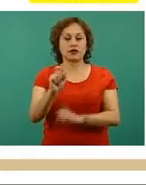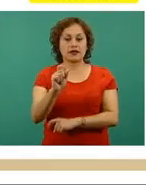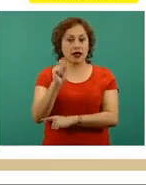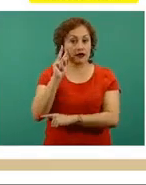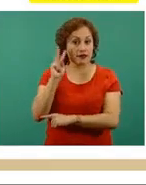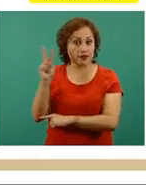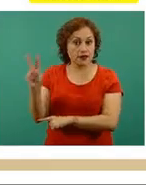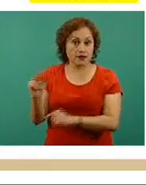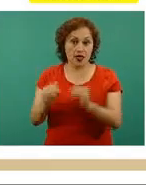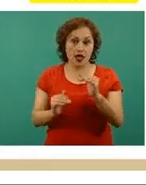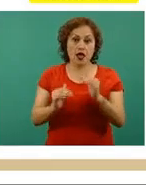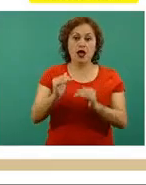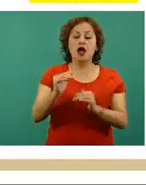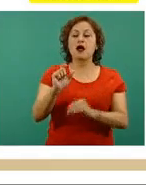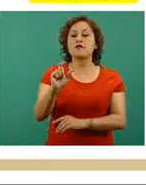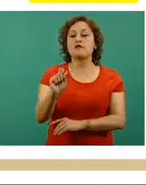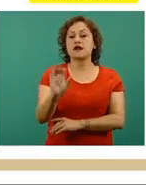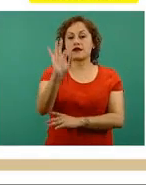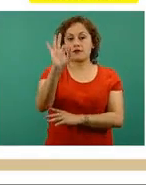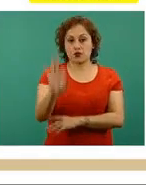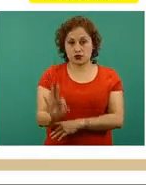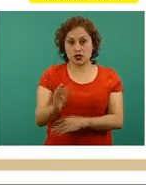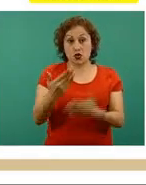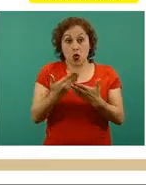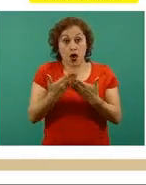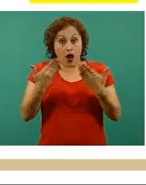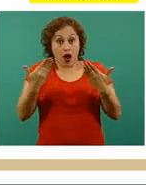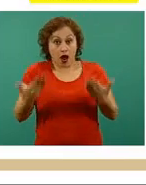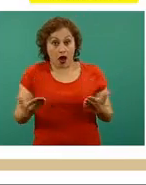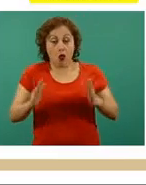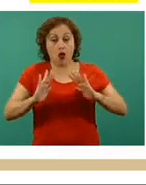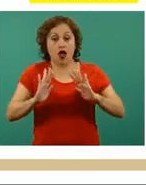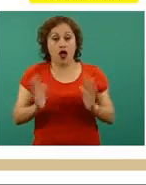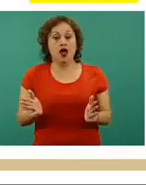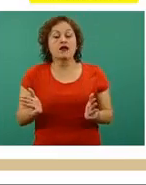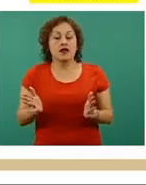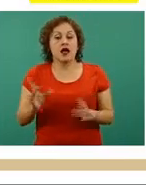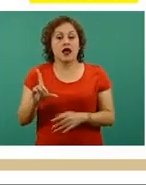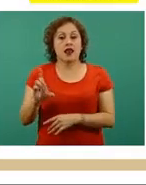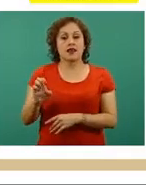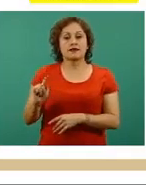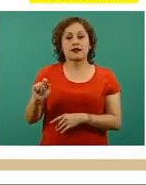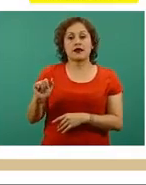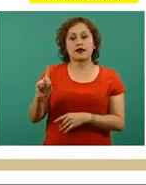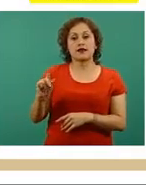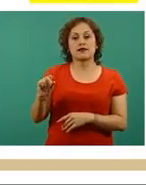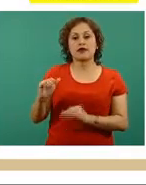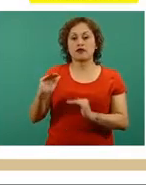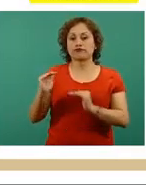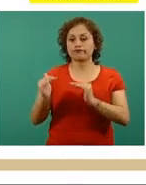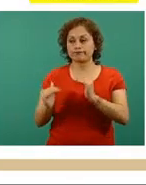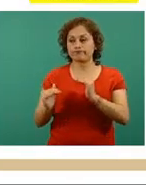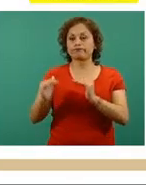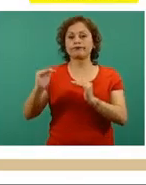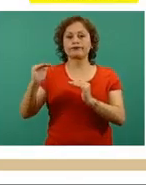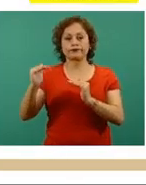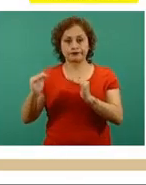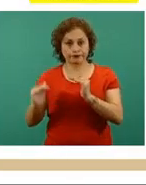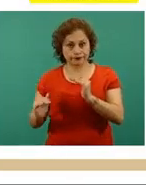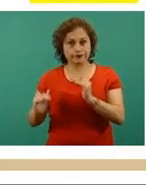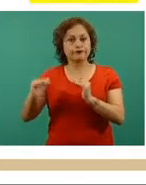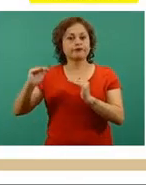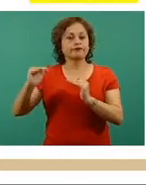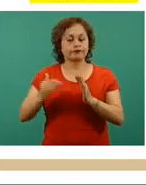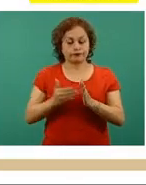el 20% y que, bueno, actualmente tenemos una letalidad que ha ido disminuyendo y fluctuando conforme han pasado las